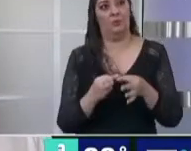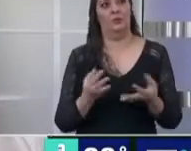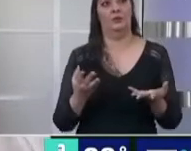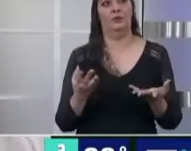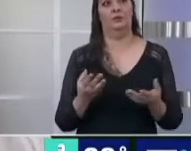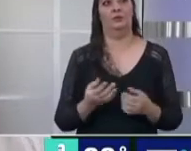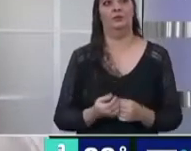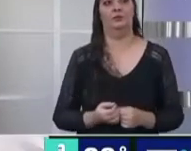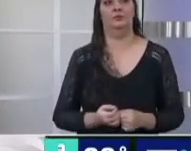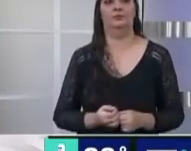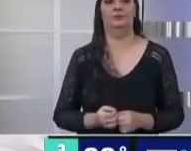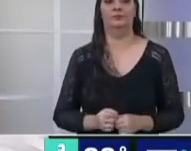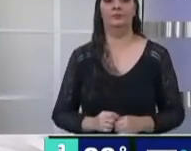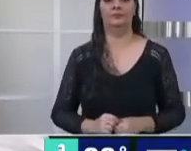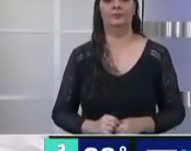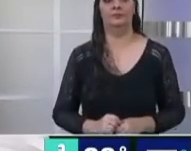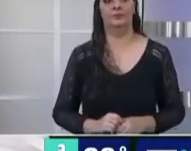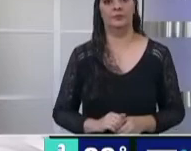Ayúdenos.